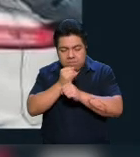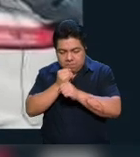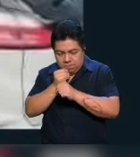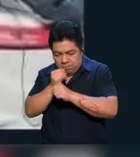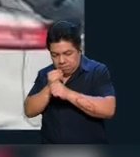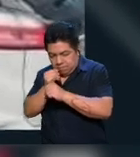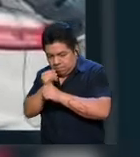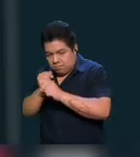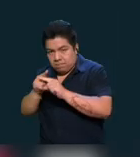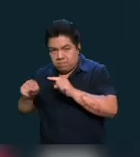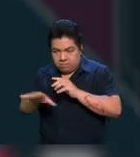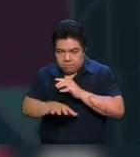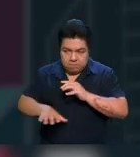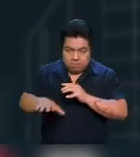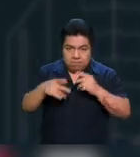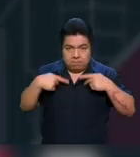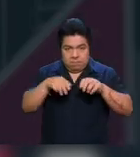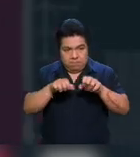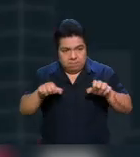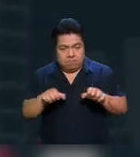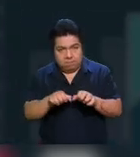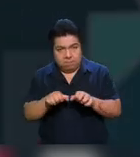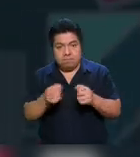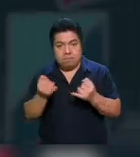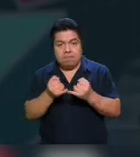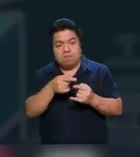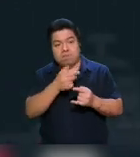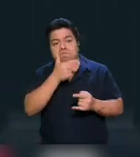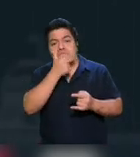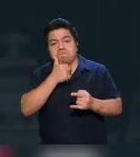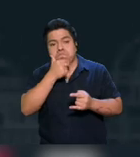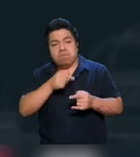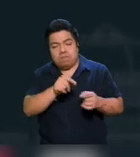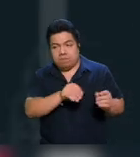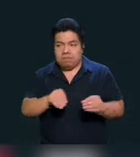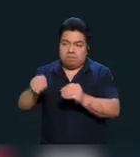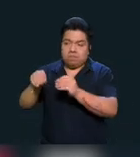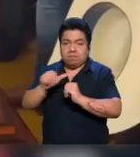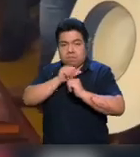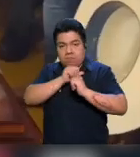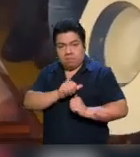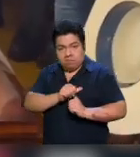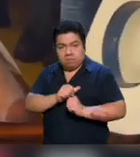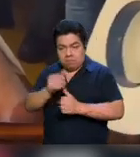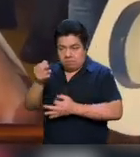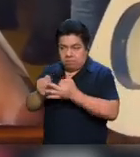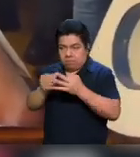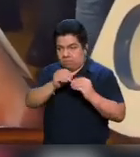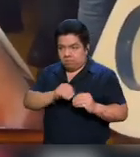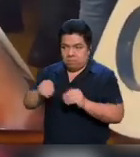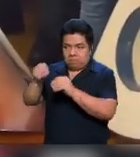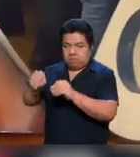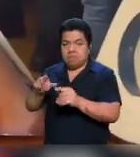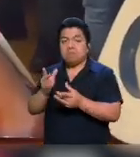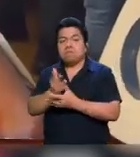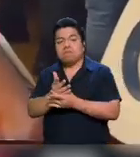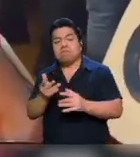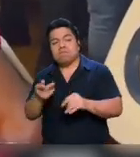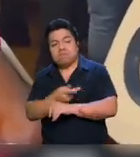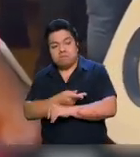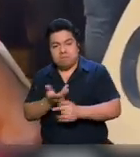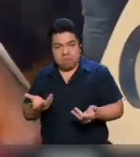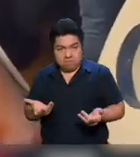de criminalística de campo y gabinete y añadió que el imputado fue puesto a disposición de las autoridades judiciales, quienes definirán su situación